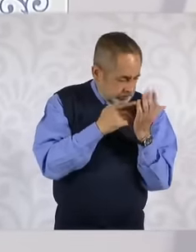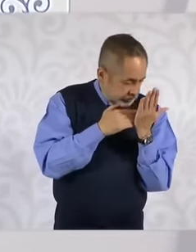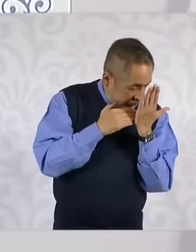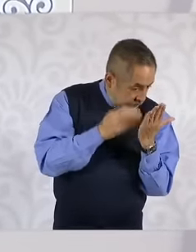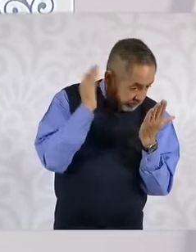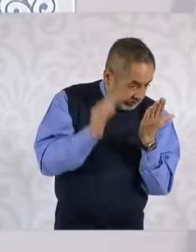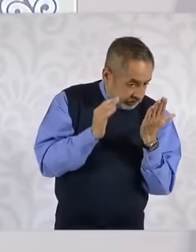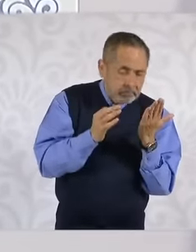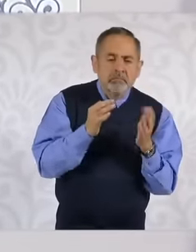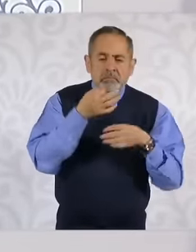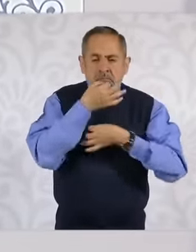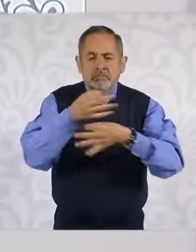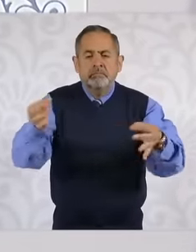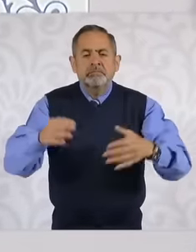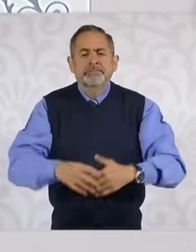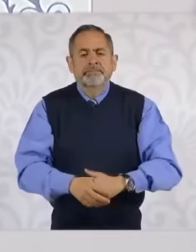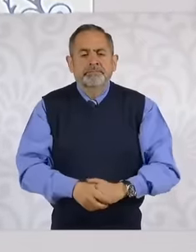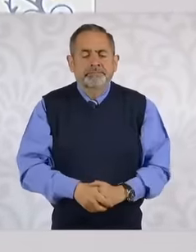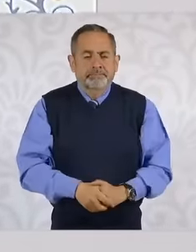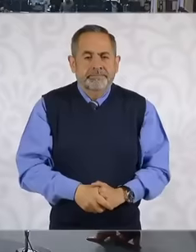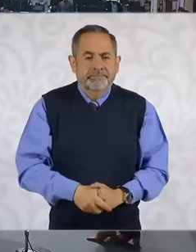Sí, acá.